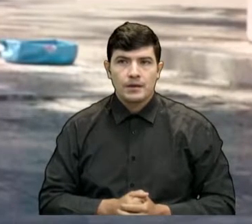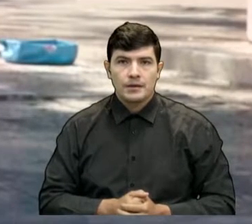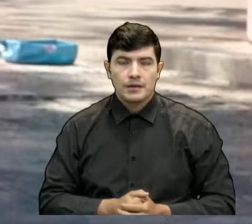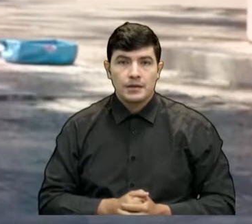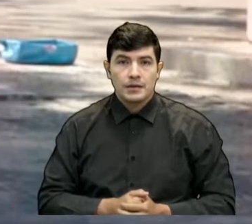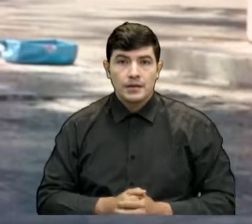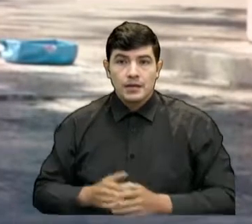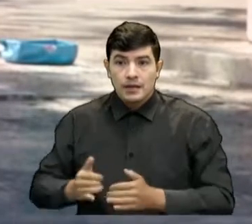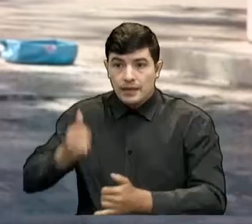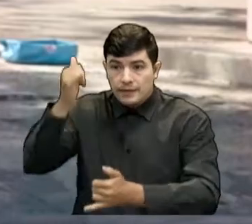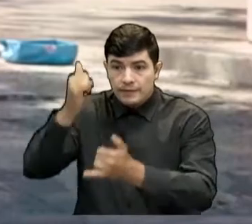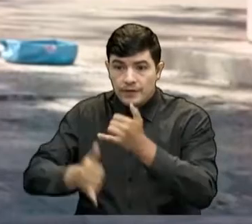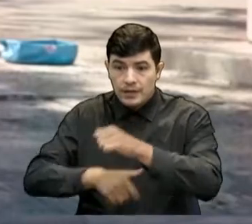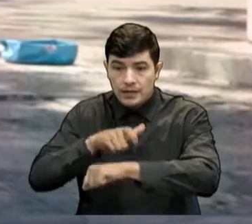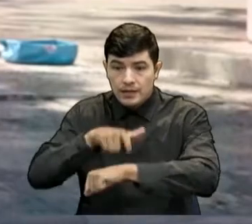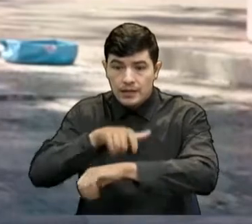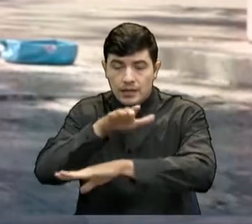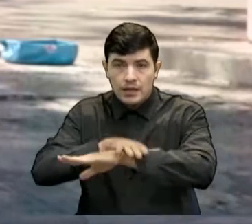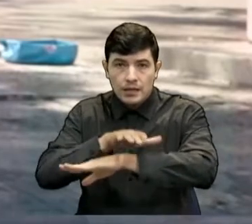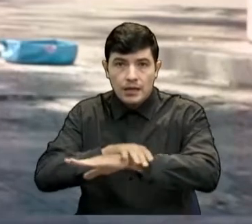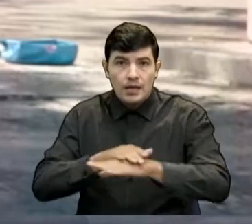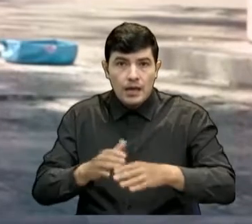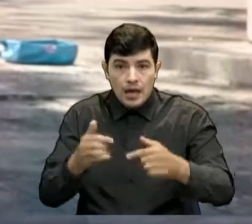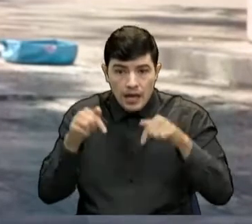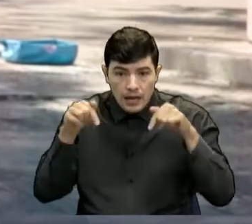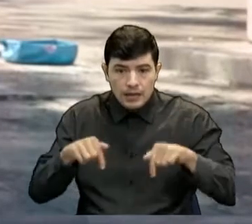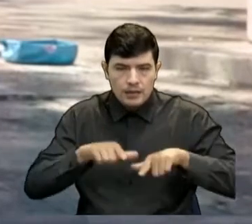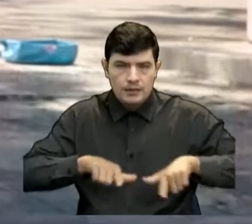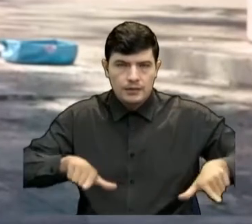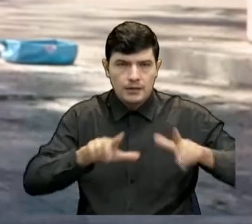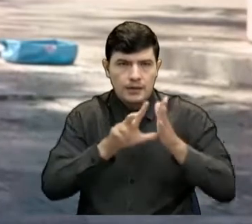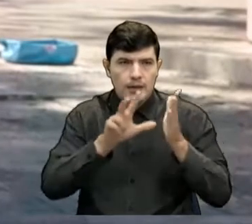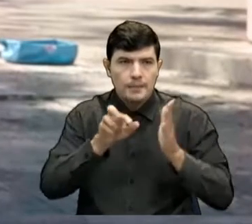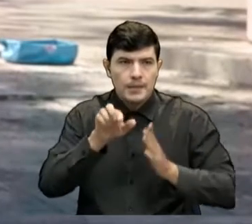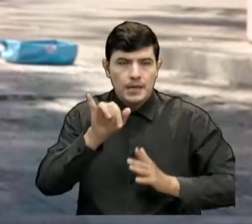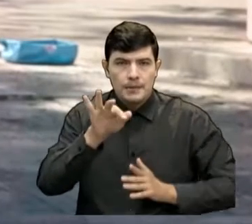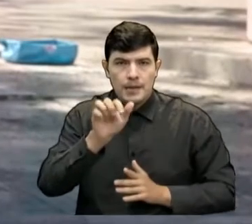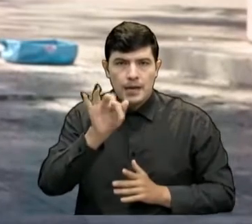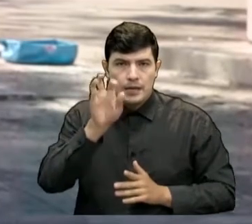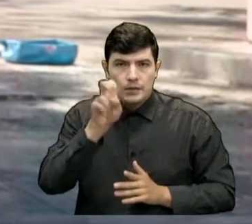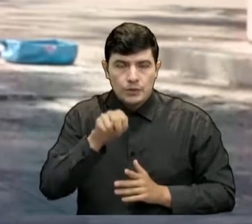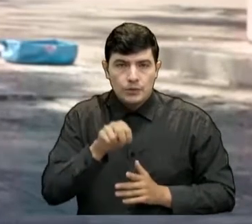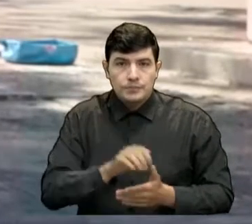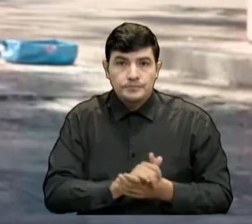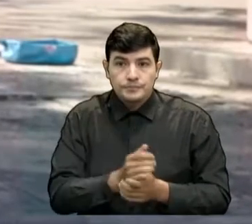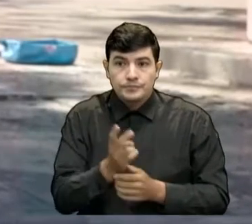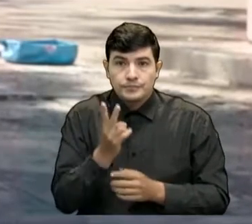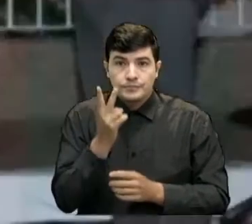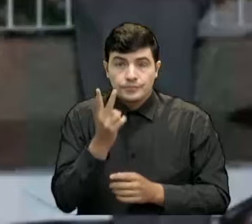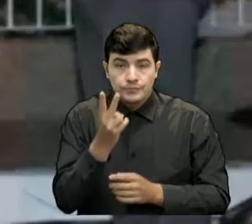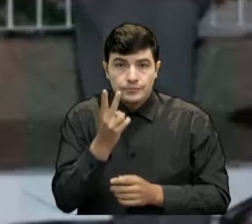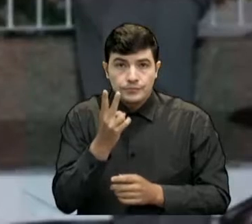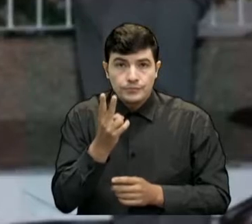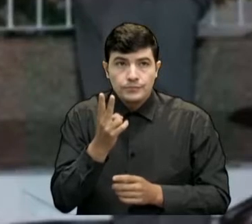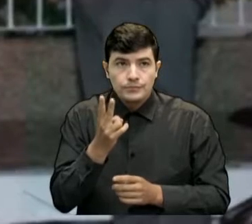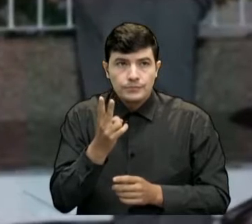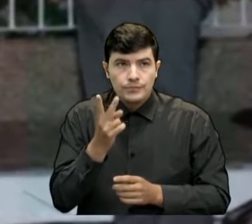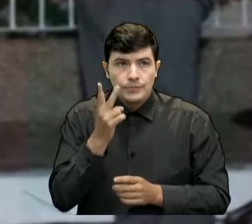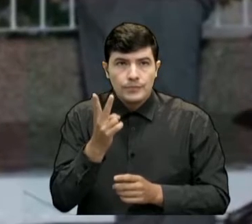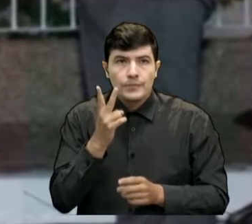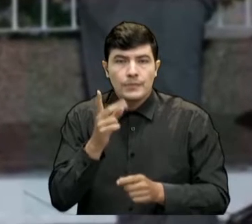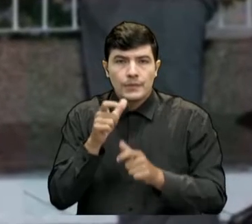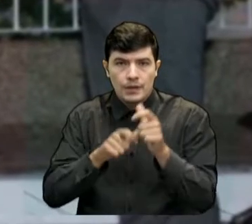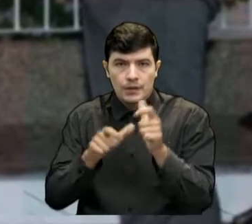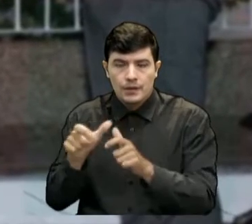Y finalizada la tarde llegaron hasta acá, hasta el Hotel Pipatón, donde tomaron dos funcionarios, dos nuevos